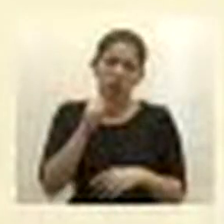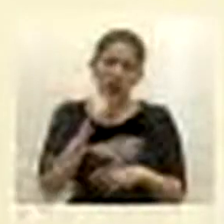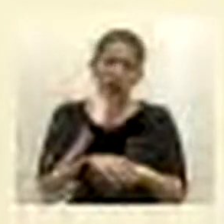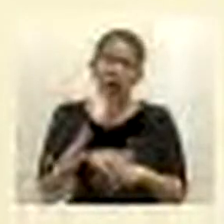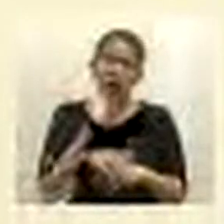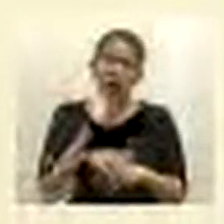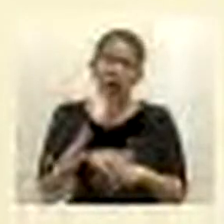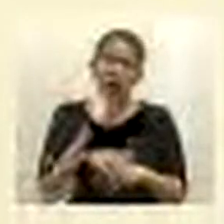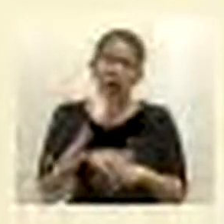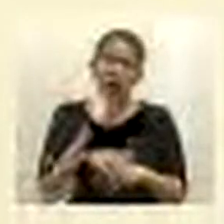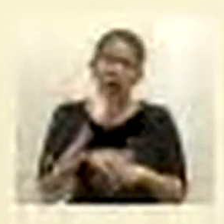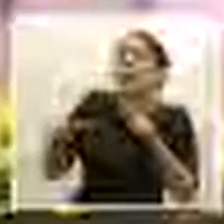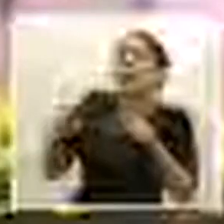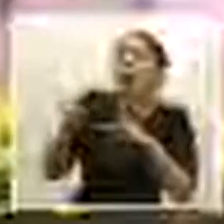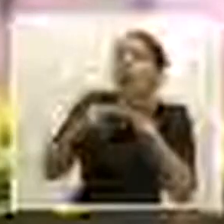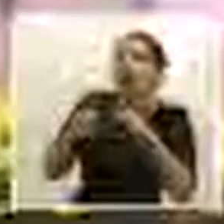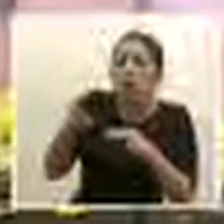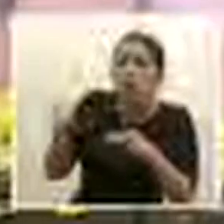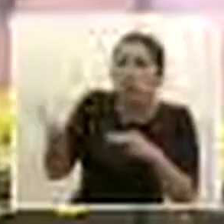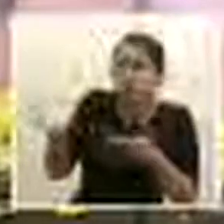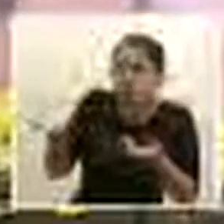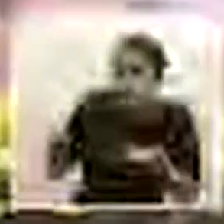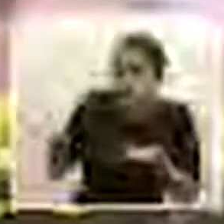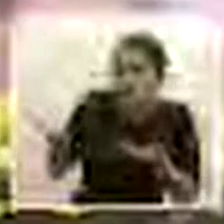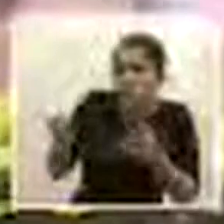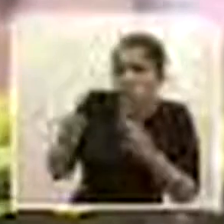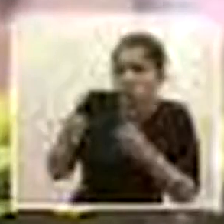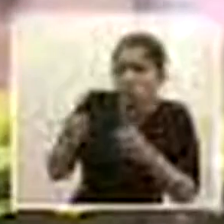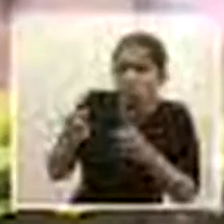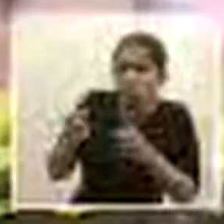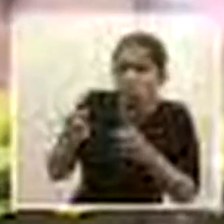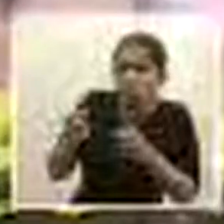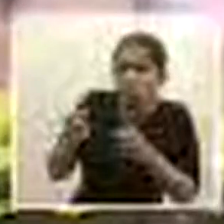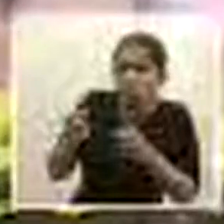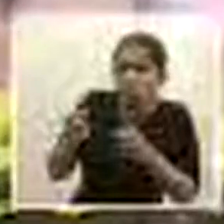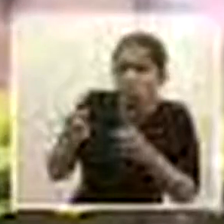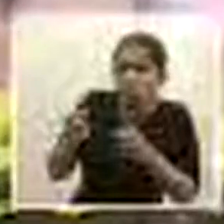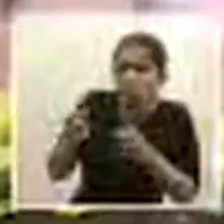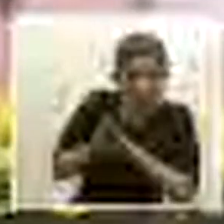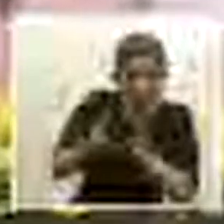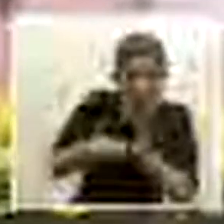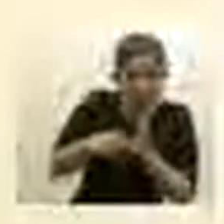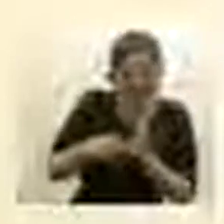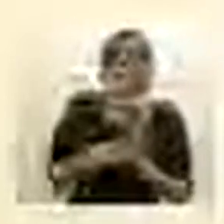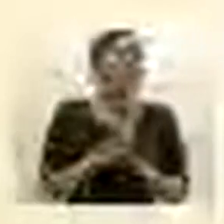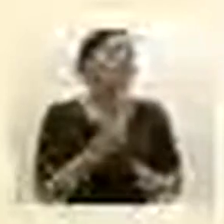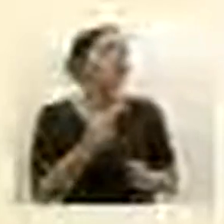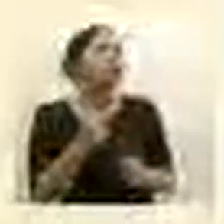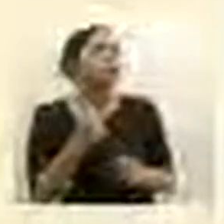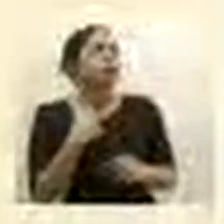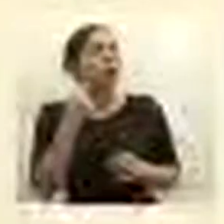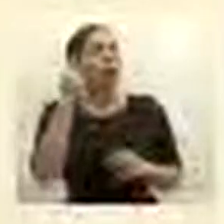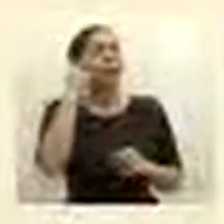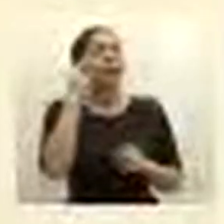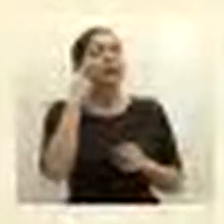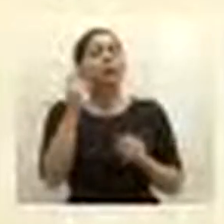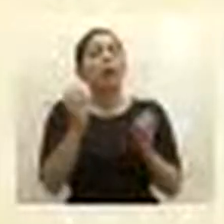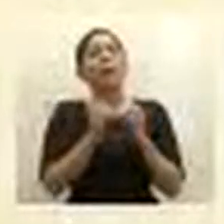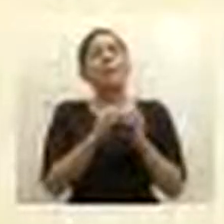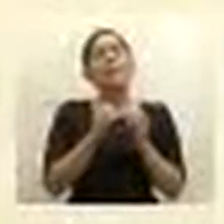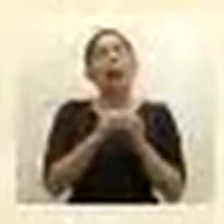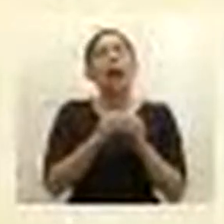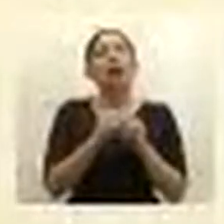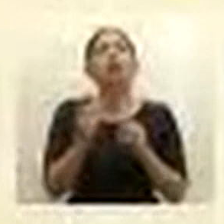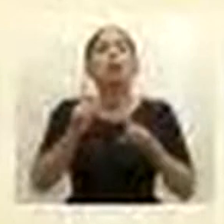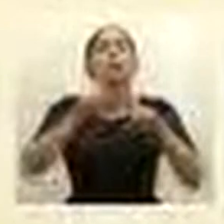de establecimientos? Entiendo, entonces serían establecimientos cerrados. Yo diría que más bien es no tanto